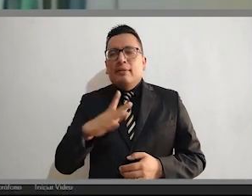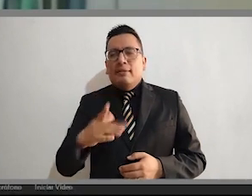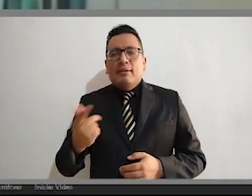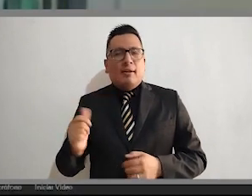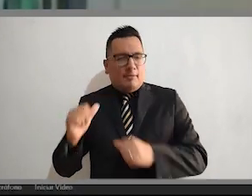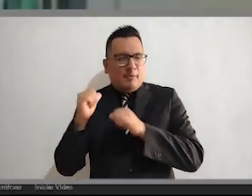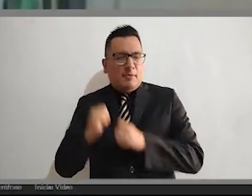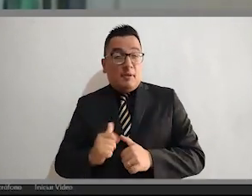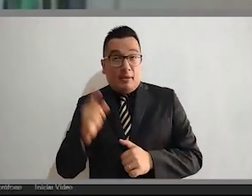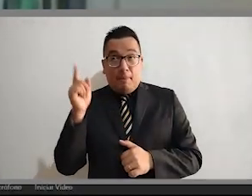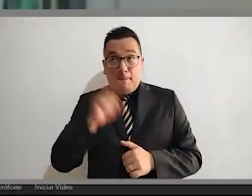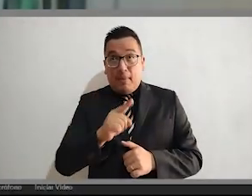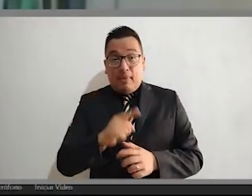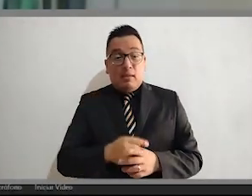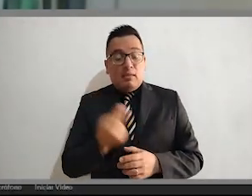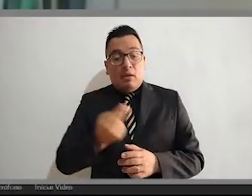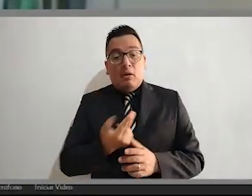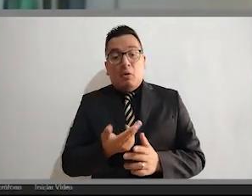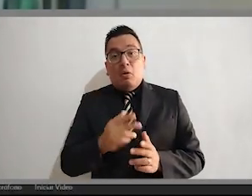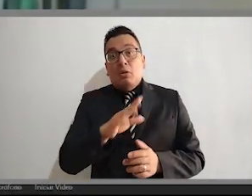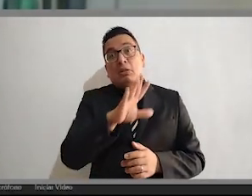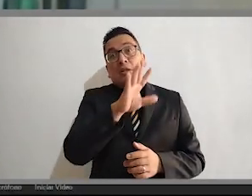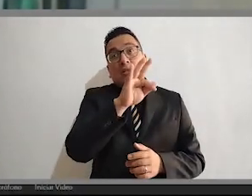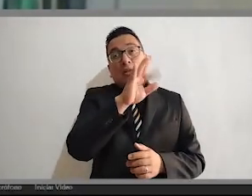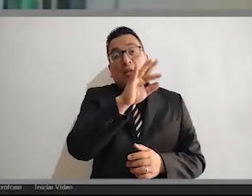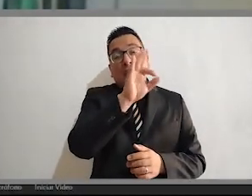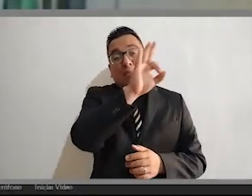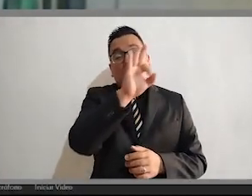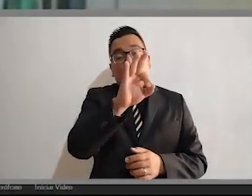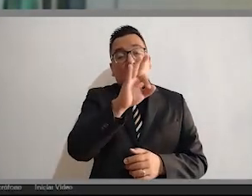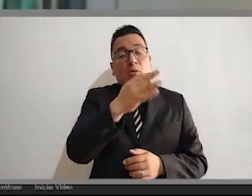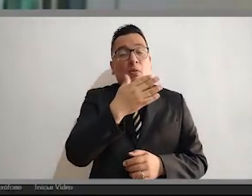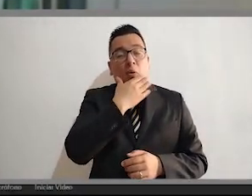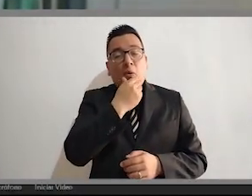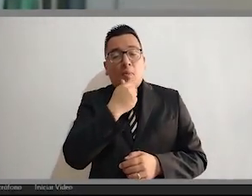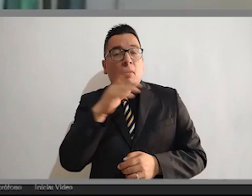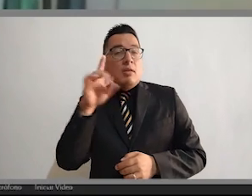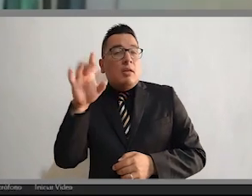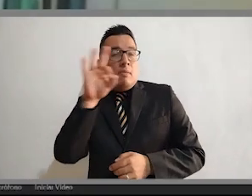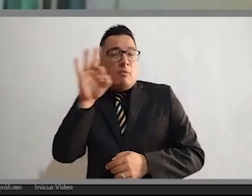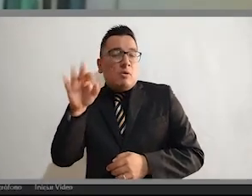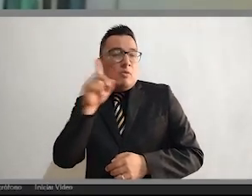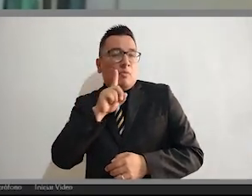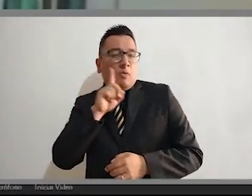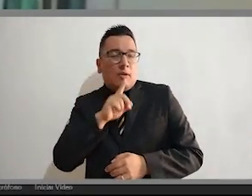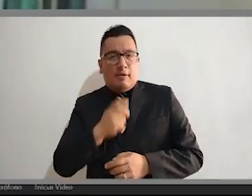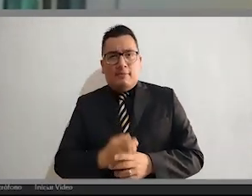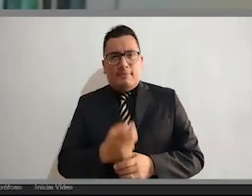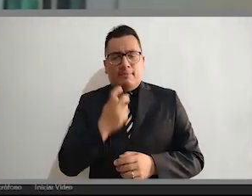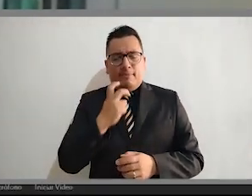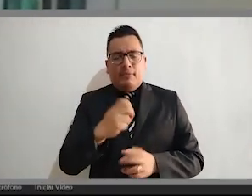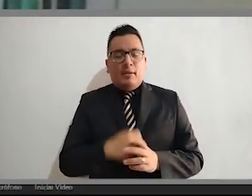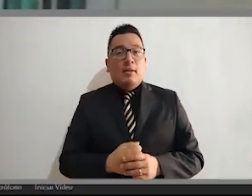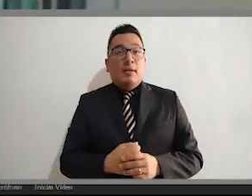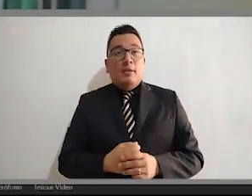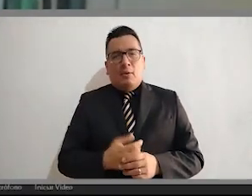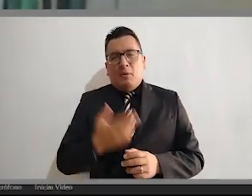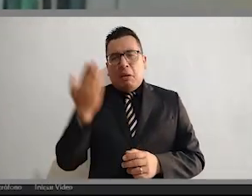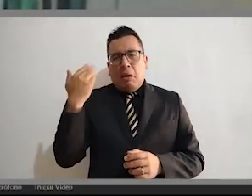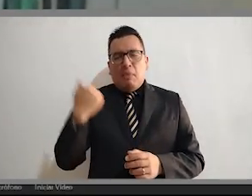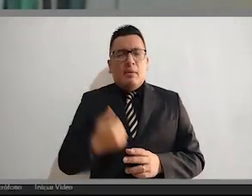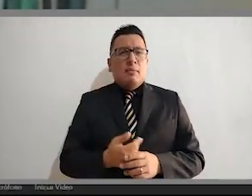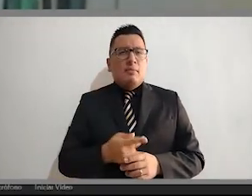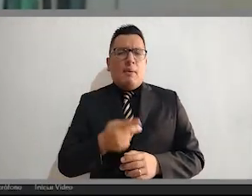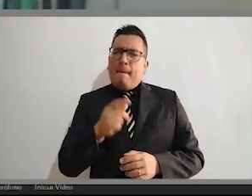nivel federal, pero ya existía esa violencia política. Lo que pasa es que no le dábamos nombre, no nominábamos, no